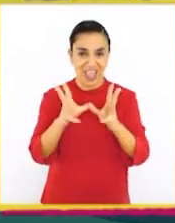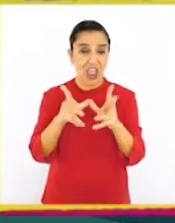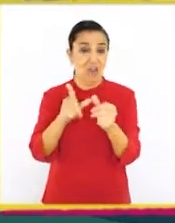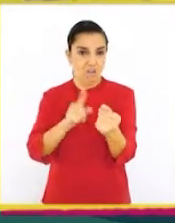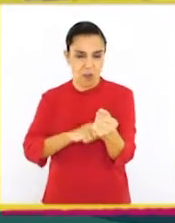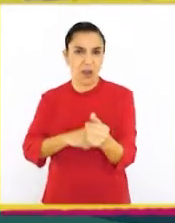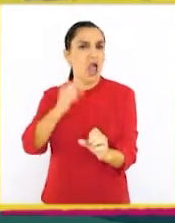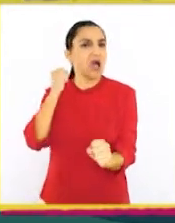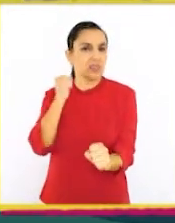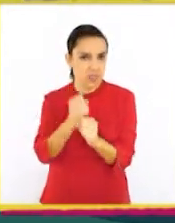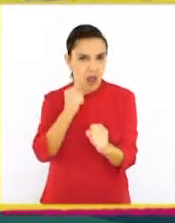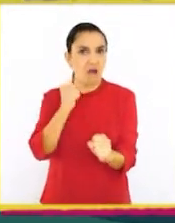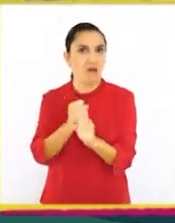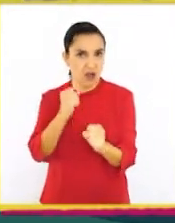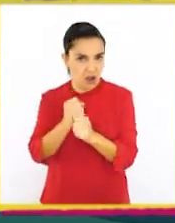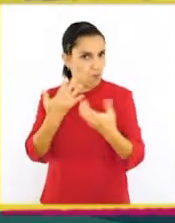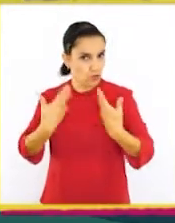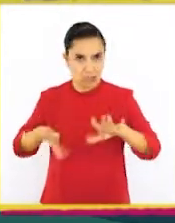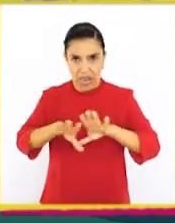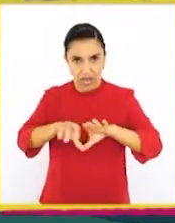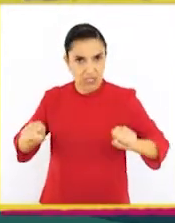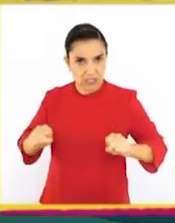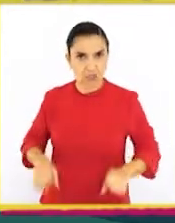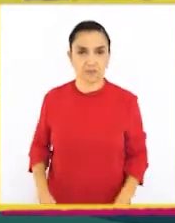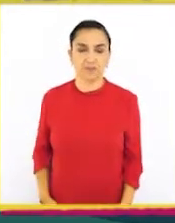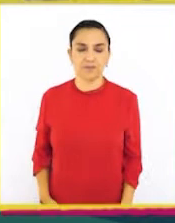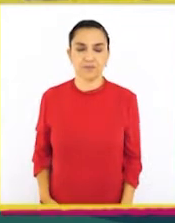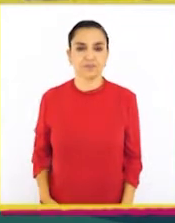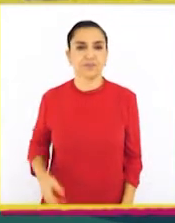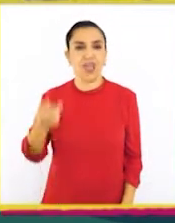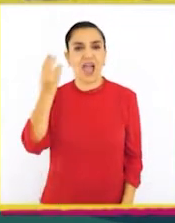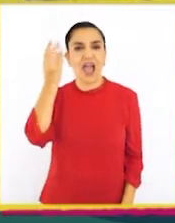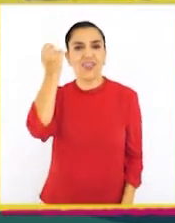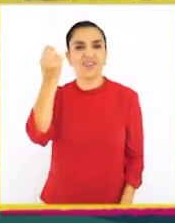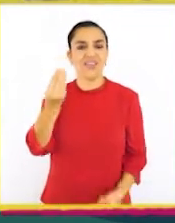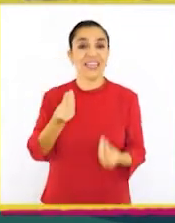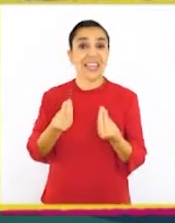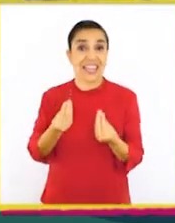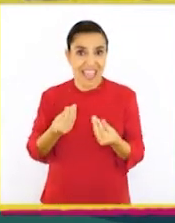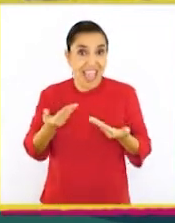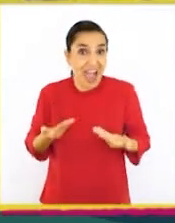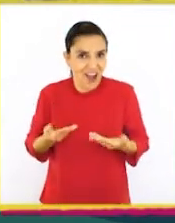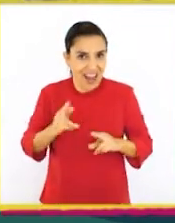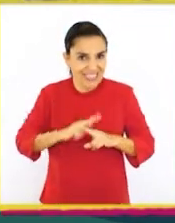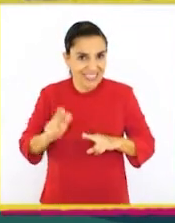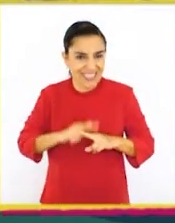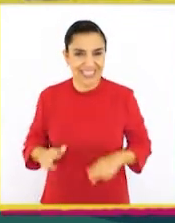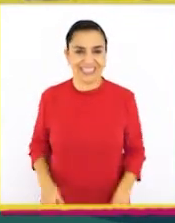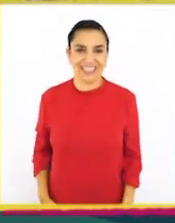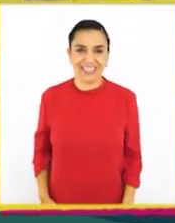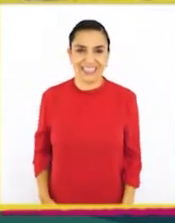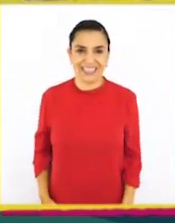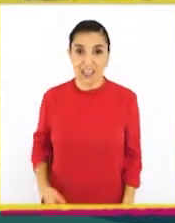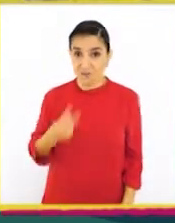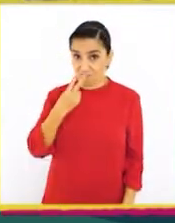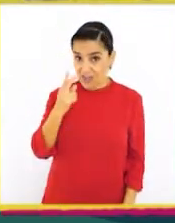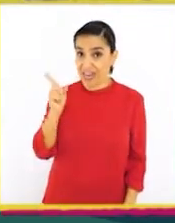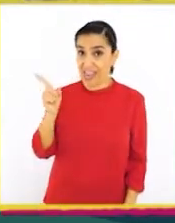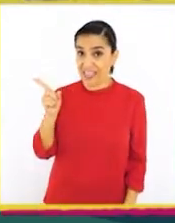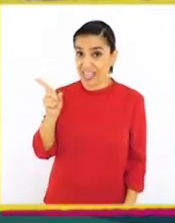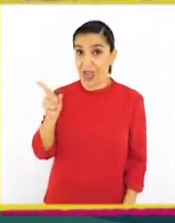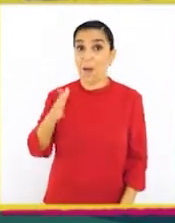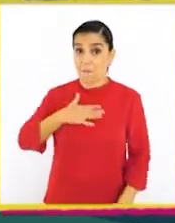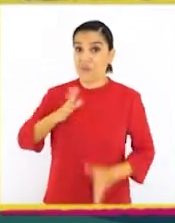familia. Trabajamos mucho para tener todo listo. Y adivinen qué vamos a hacer ahora. ¿Ven